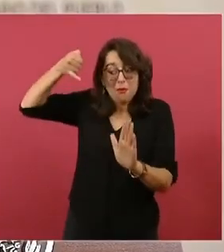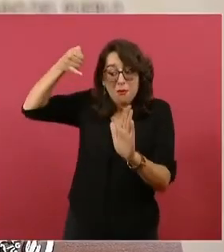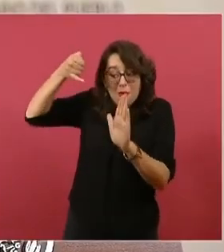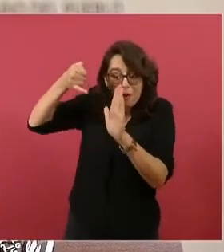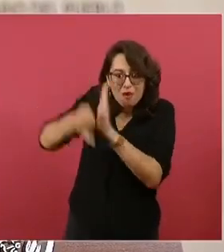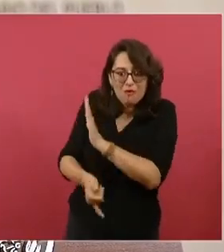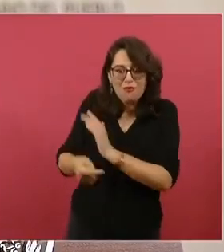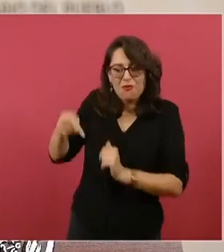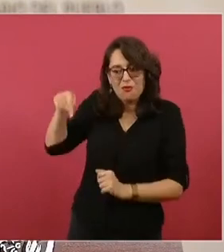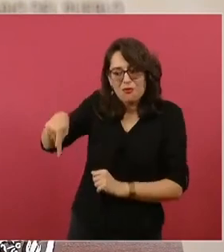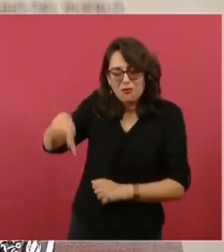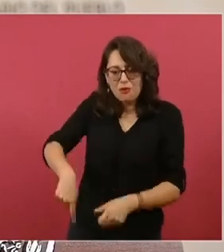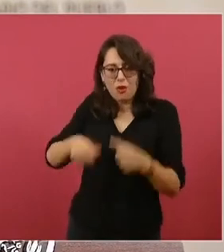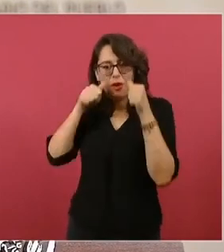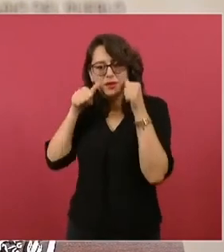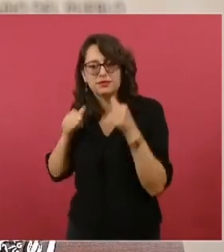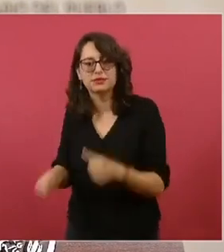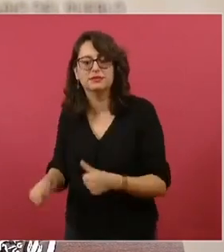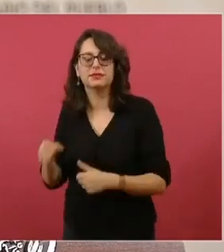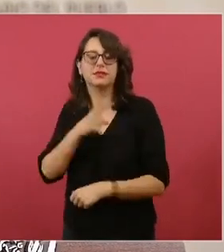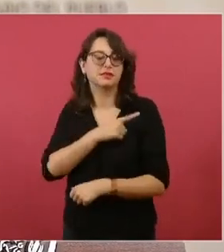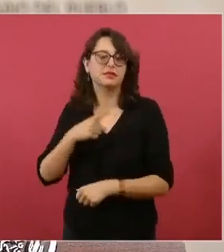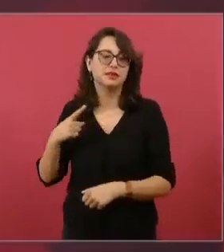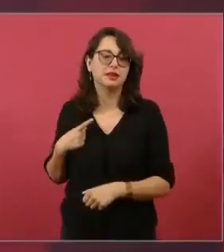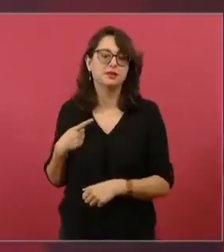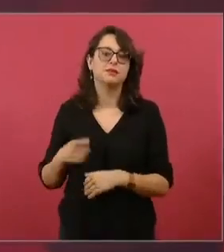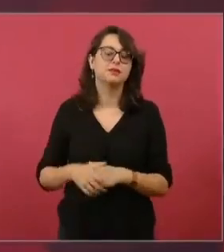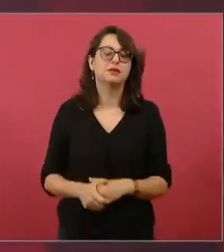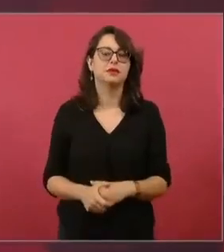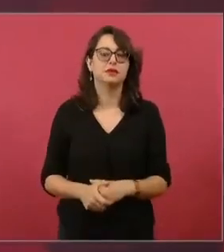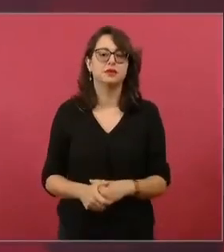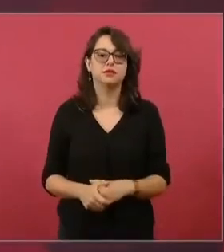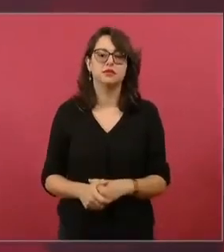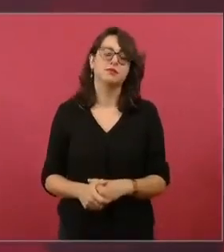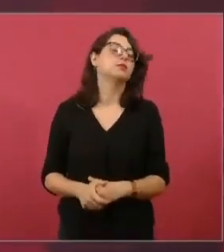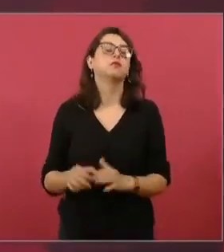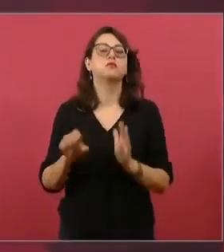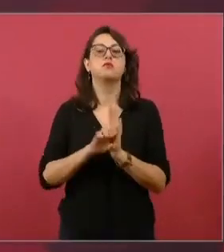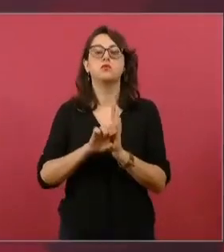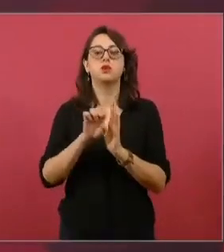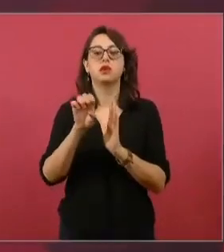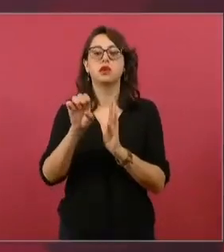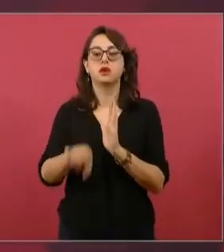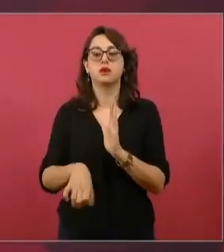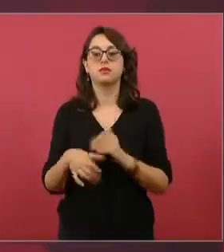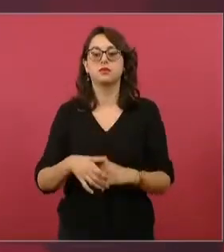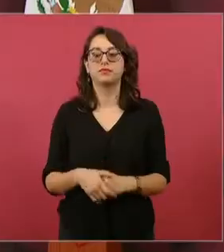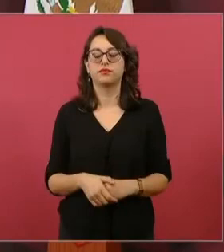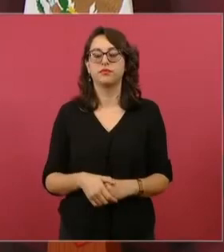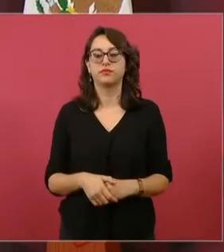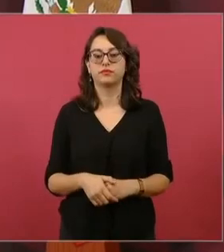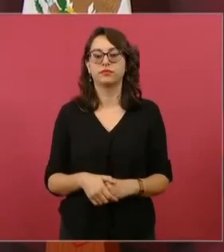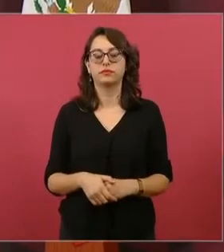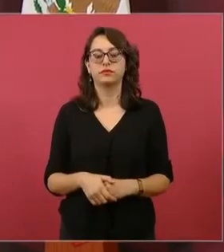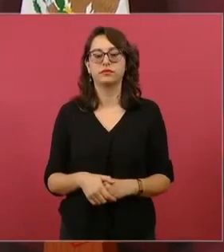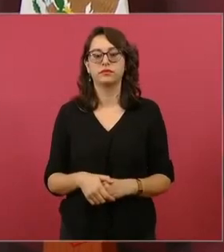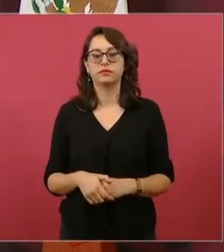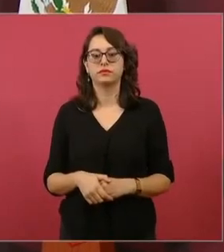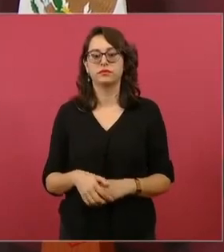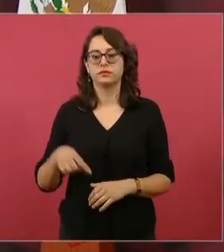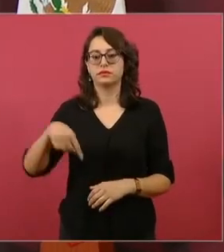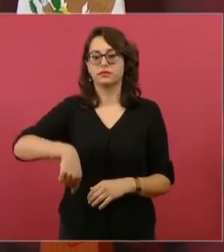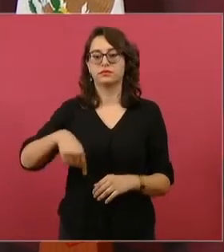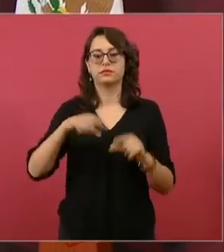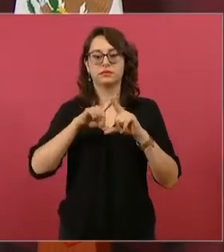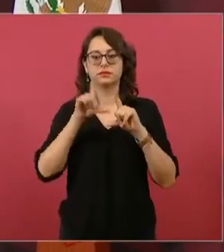Esto que hablábamos, por ejemplo, de que nosotros nos protegemos